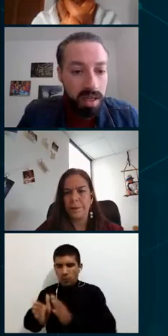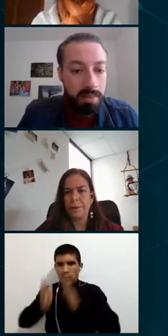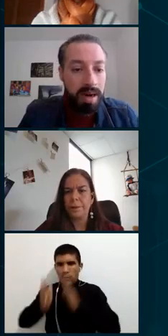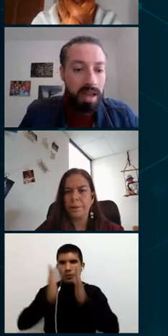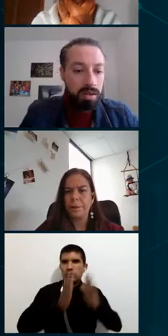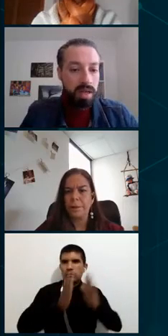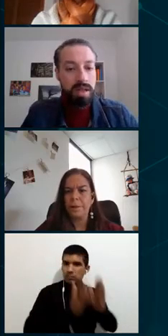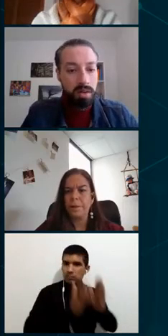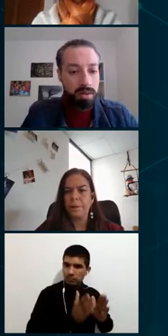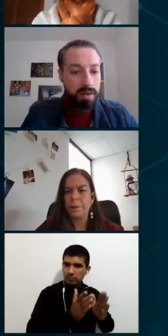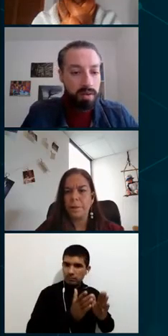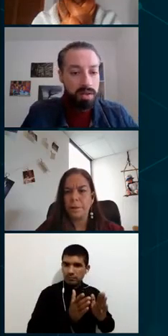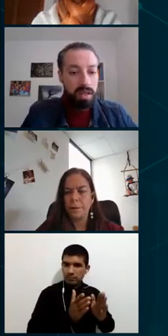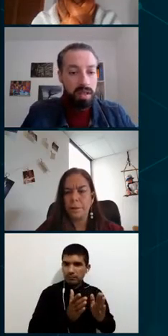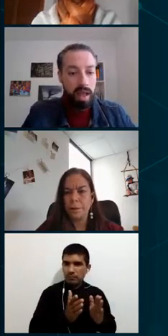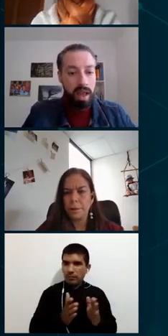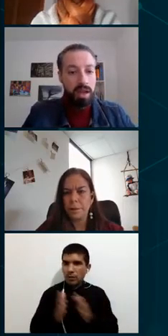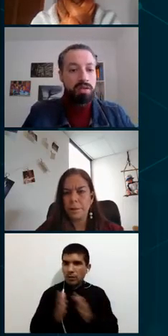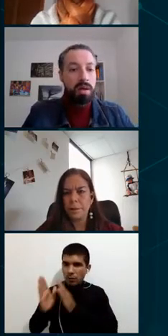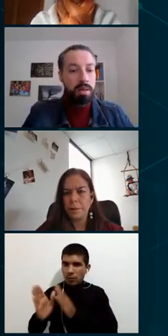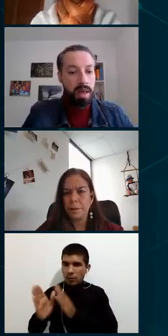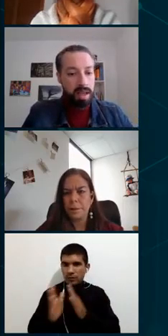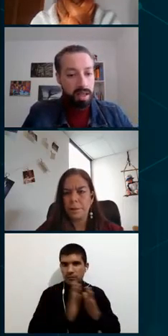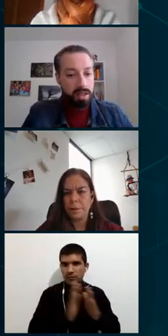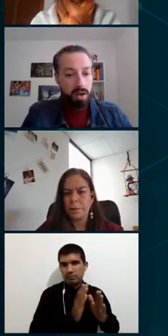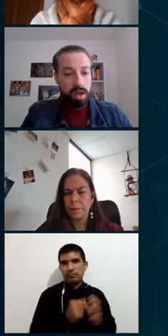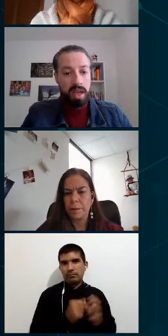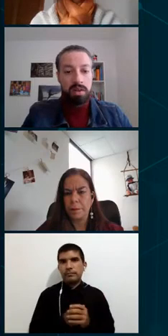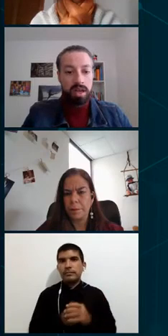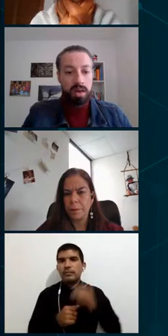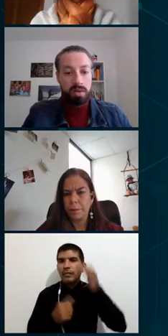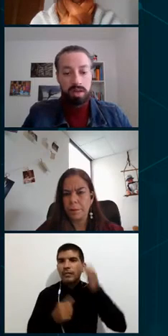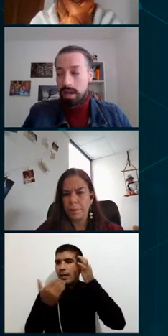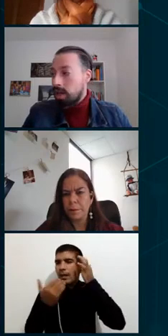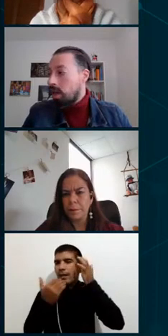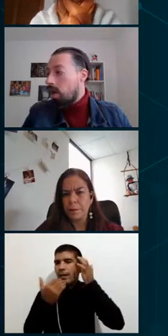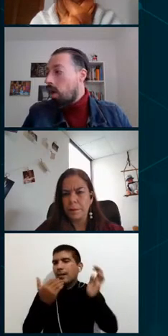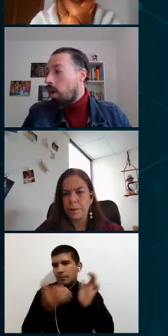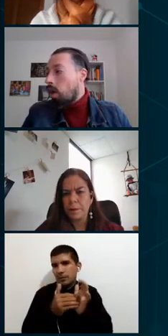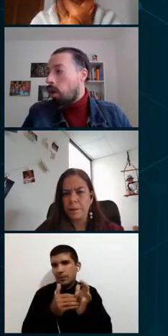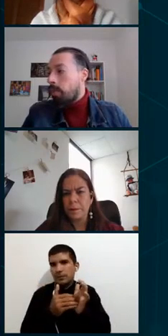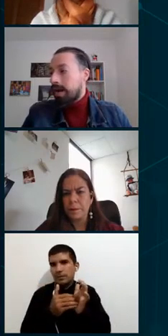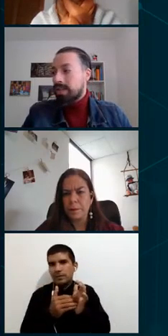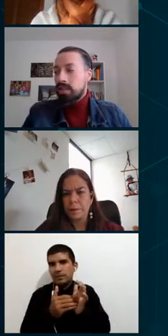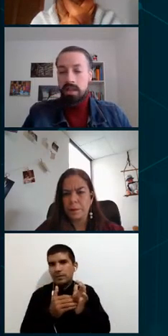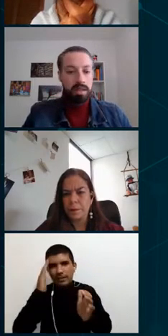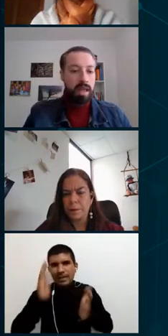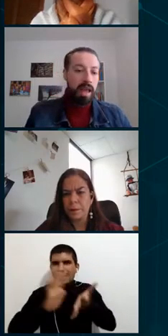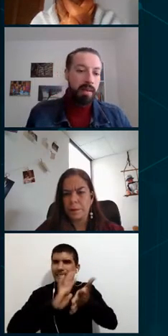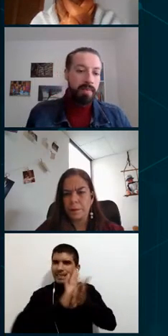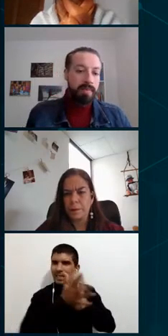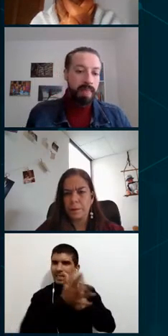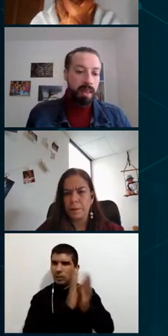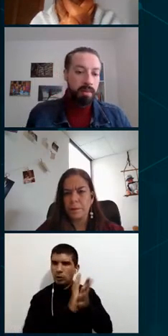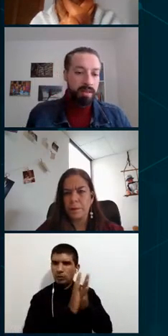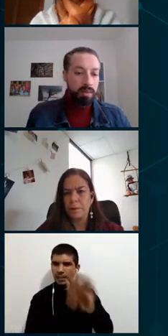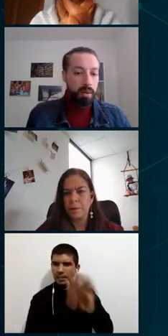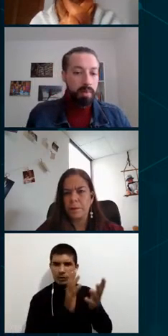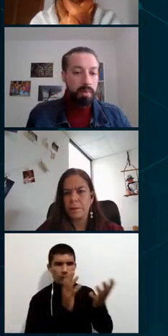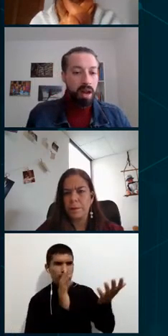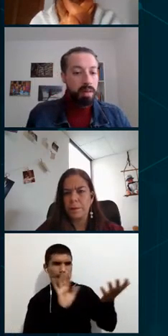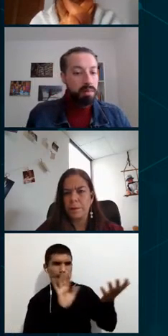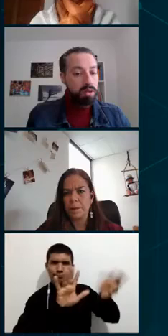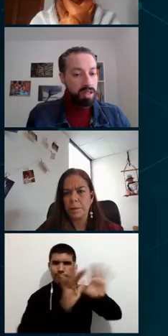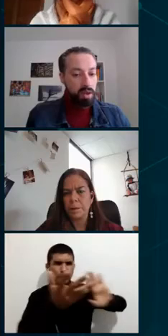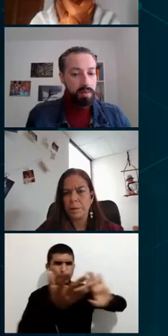circulación de los para que los transeúntes fluyan en una misma dirección y no se crucen o pasen pues